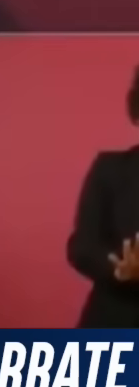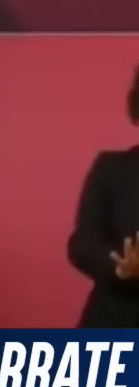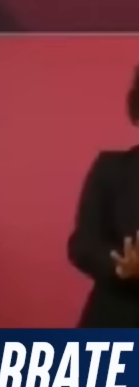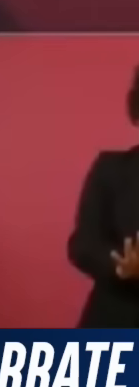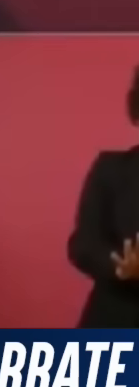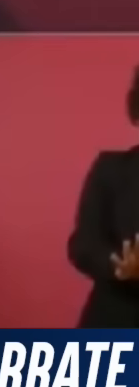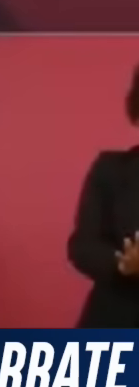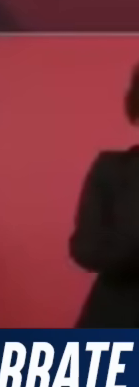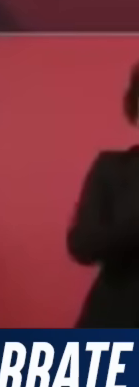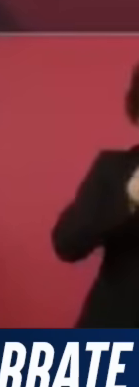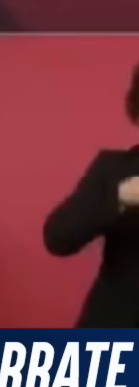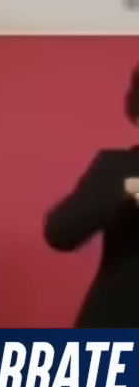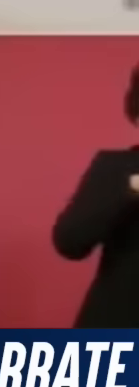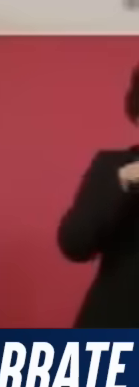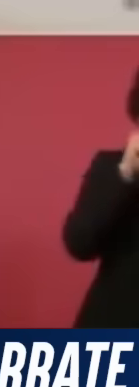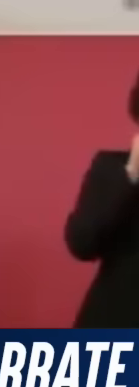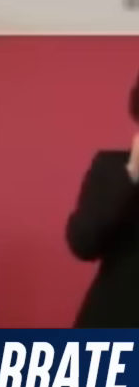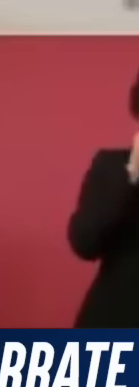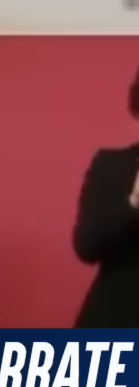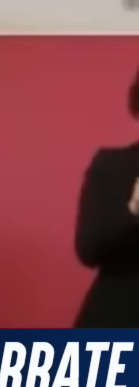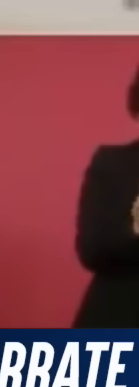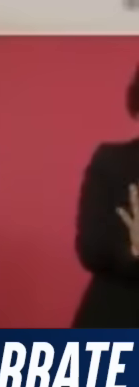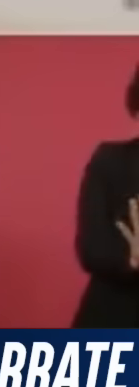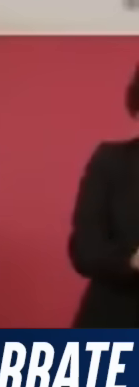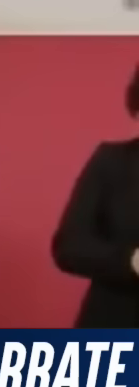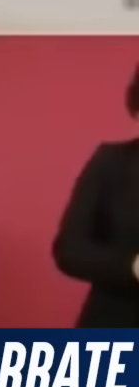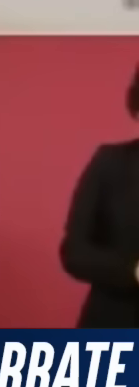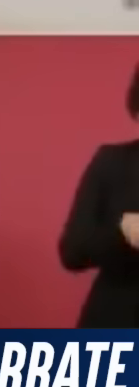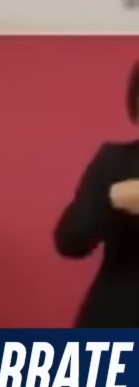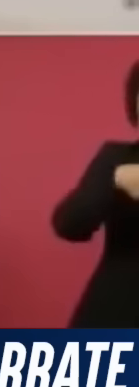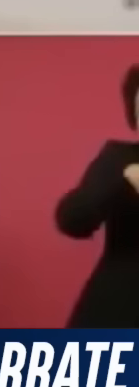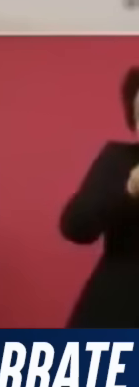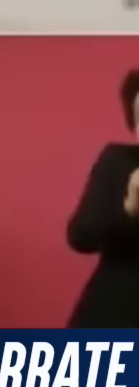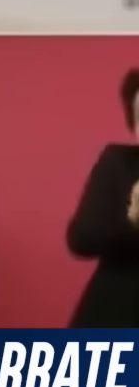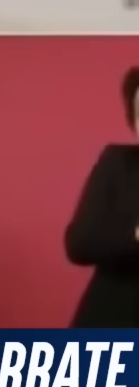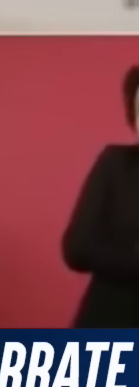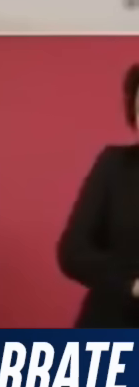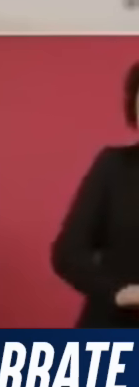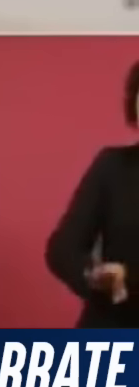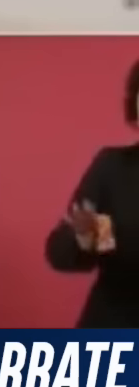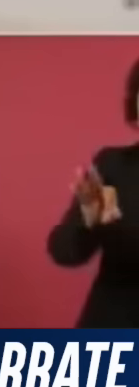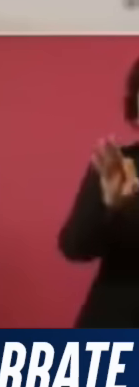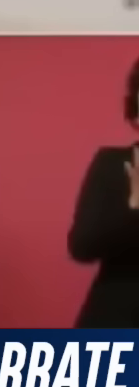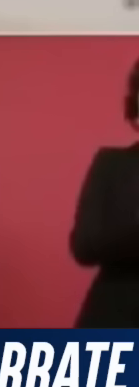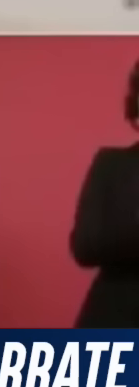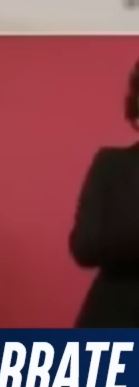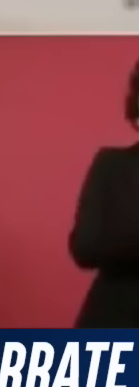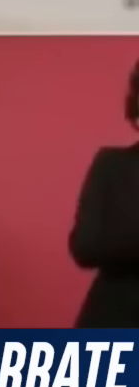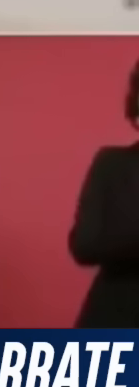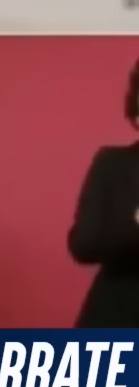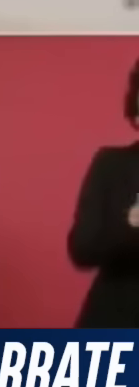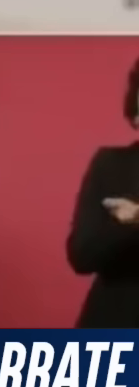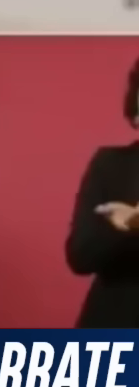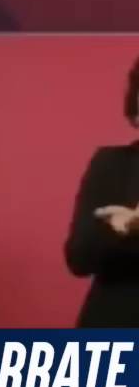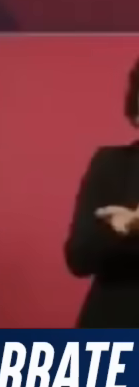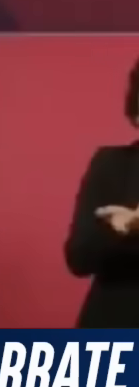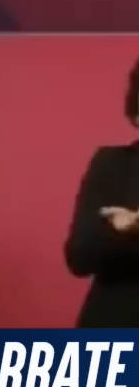pendientes lo importante Lo importante es que